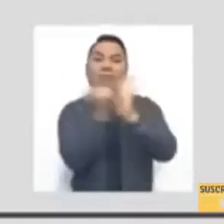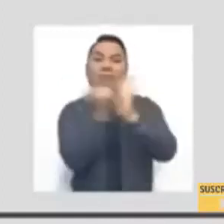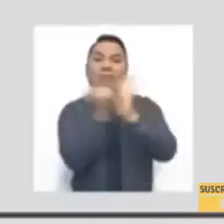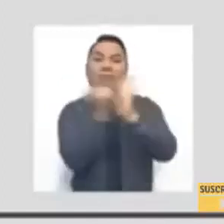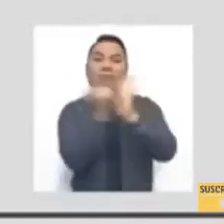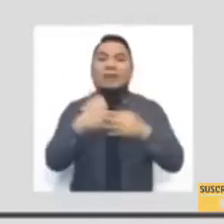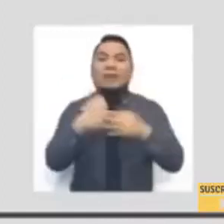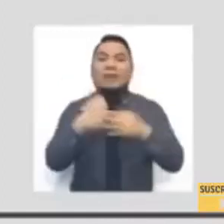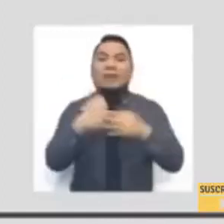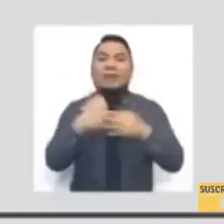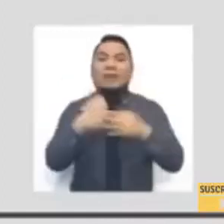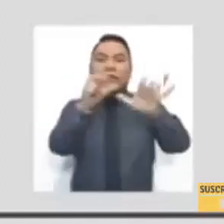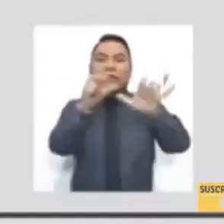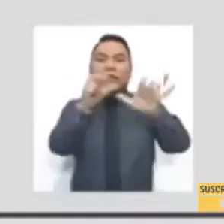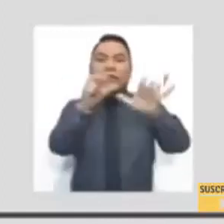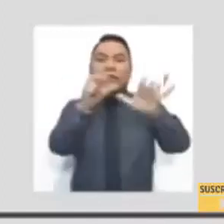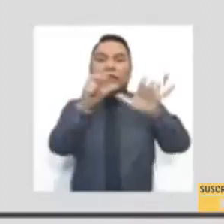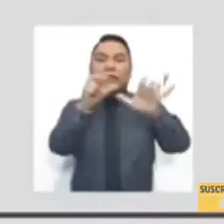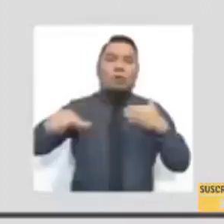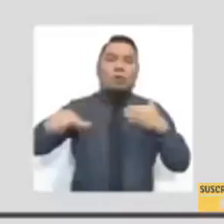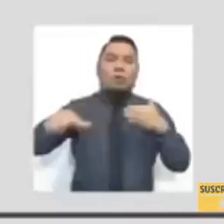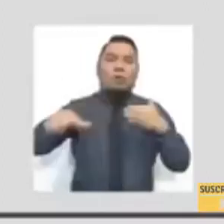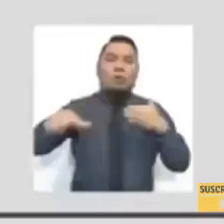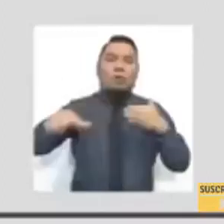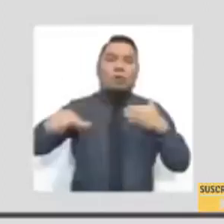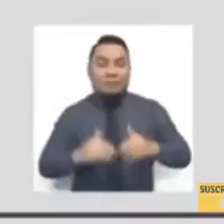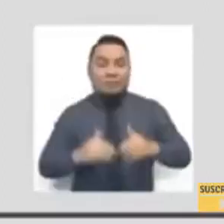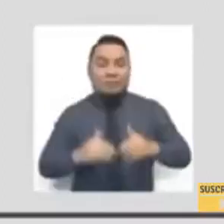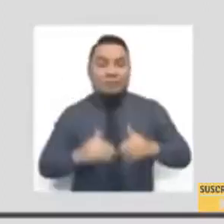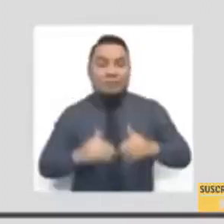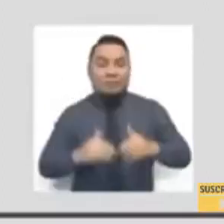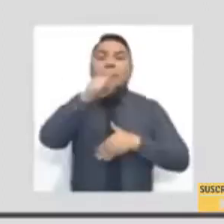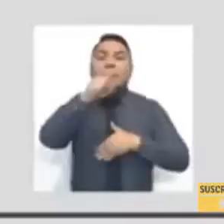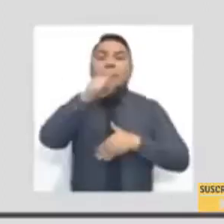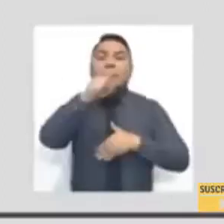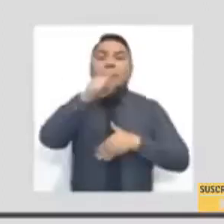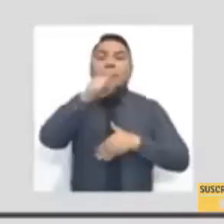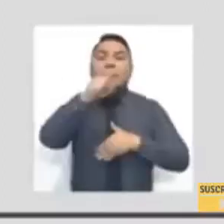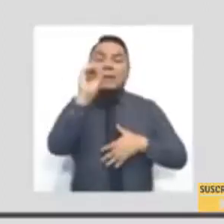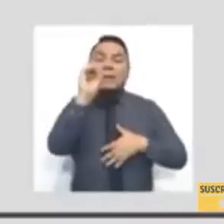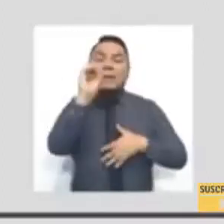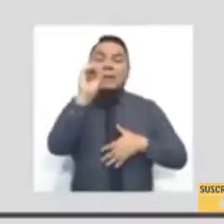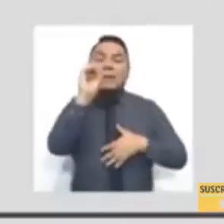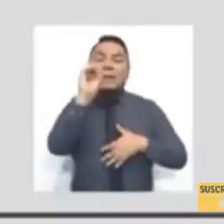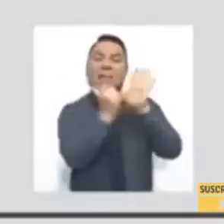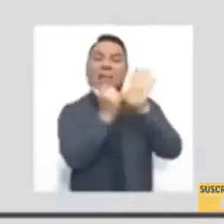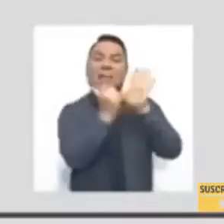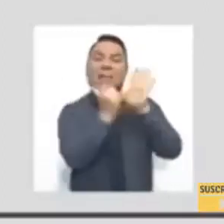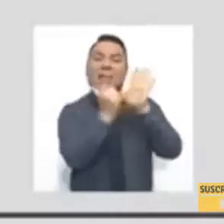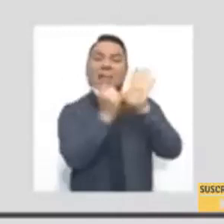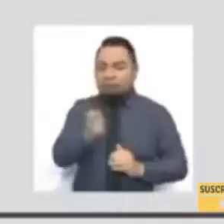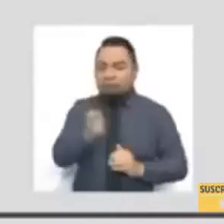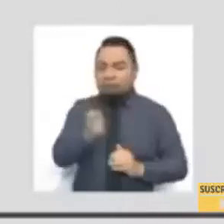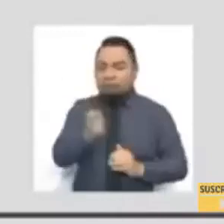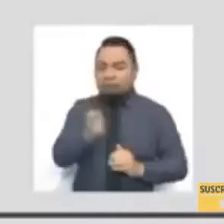de 8 horas como medida general para los trabajadores. En 1920 se da la primera ley de reconocimiento de